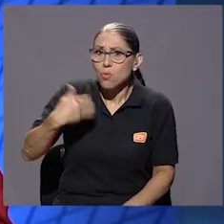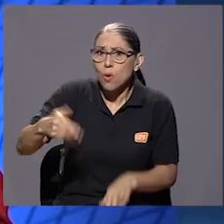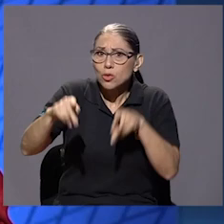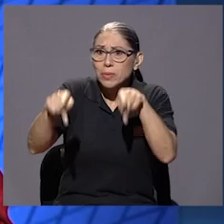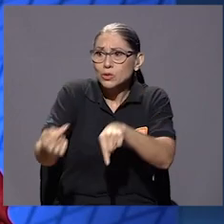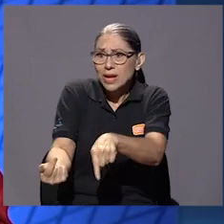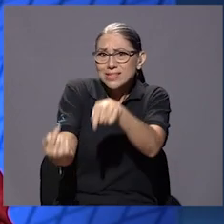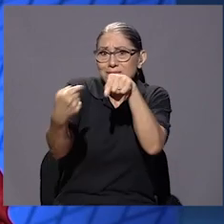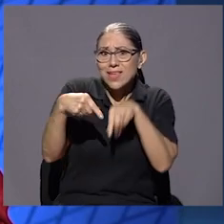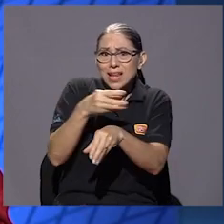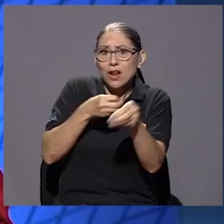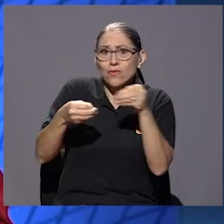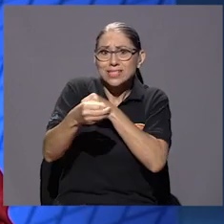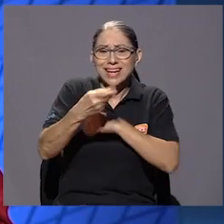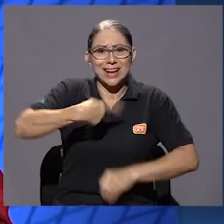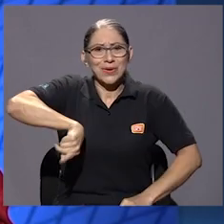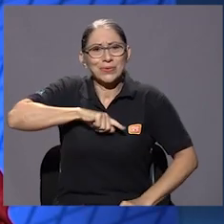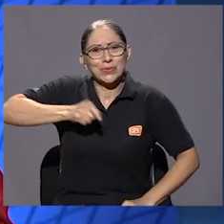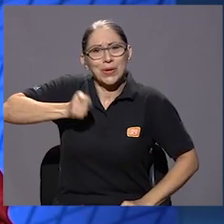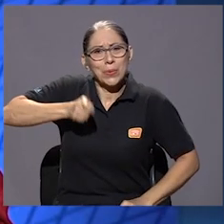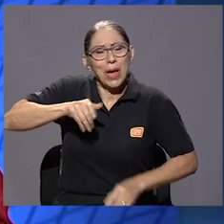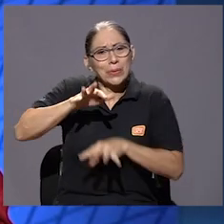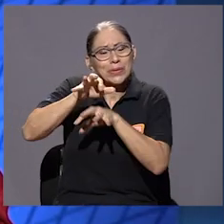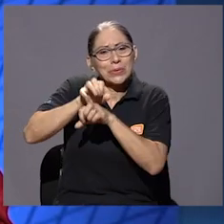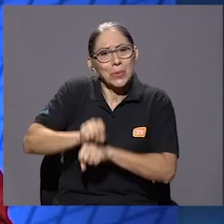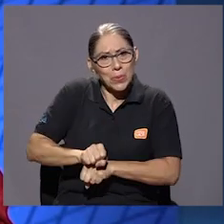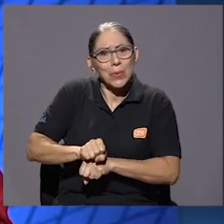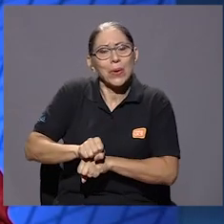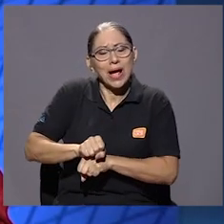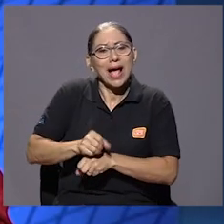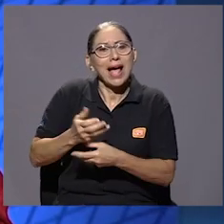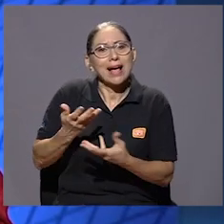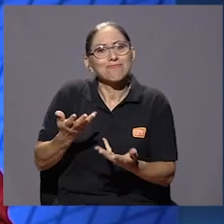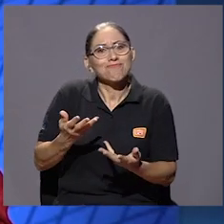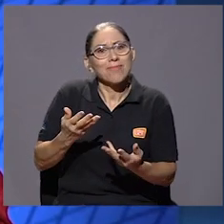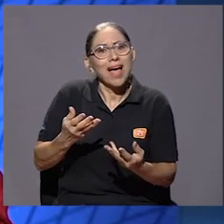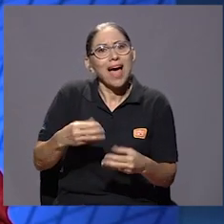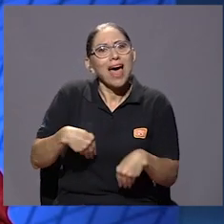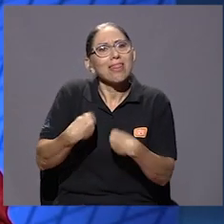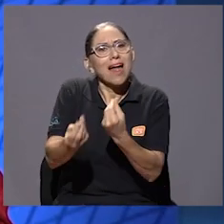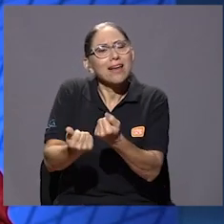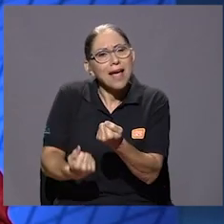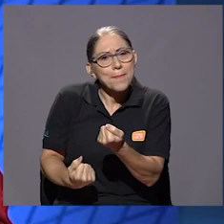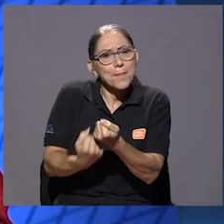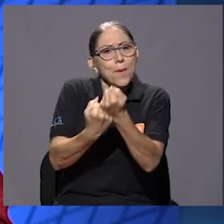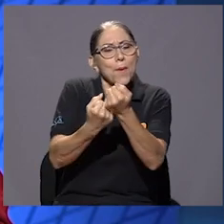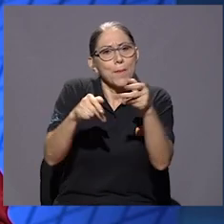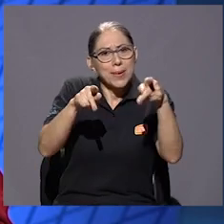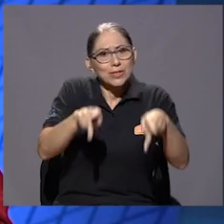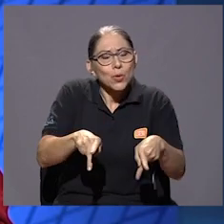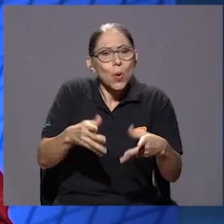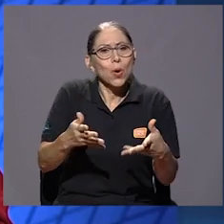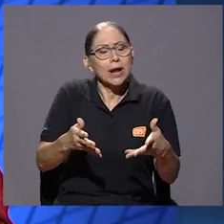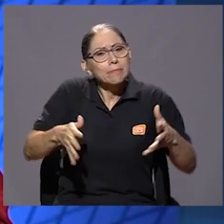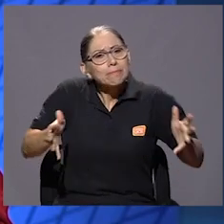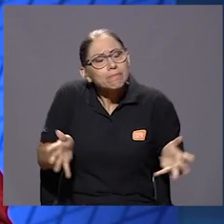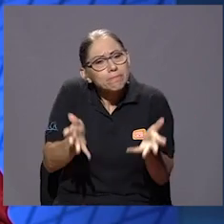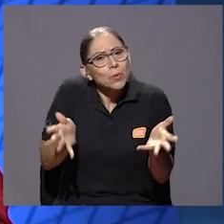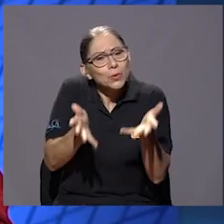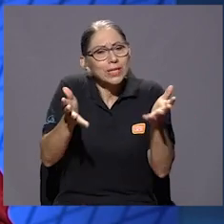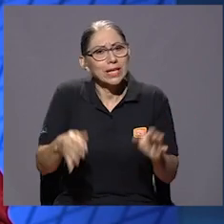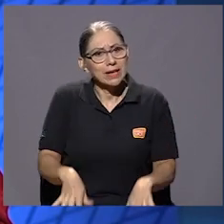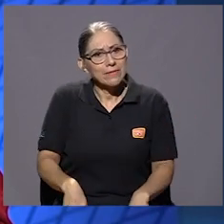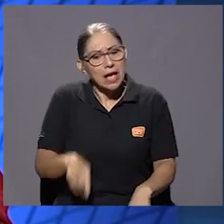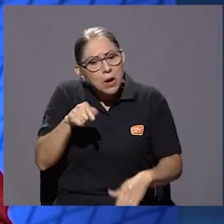despacho, los abogados estamos acostumbrados a darle, si es posible, esa contención a la persona, ¿verdad? Esa